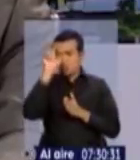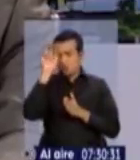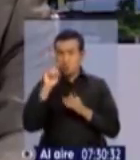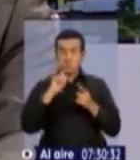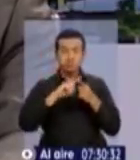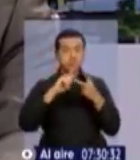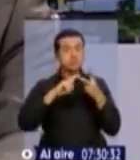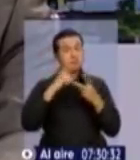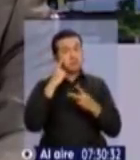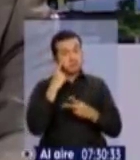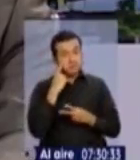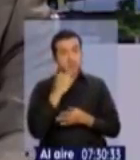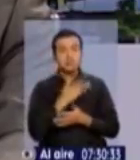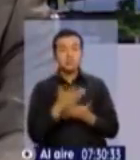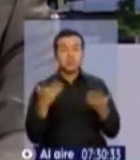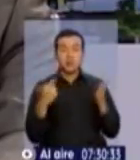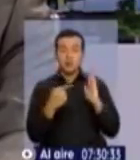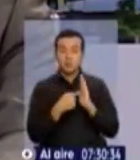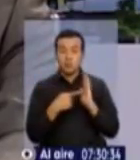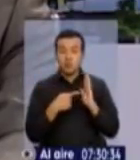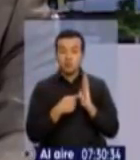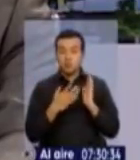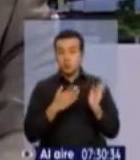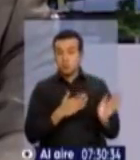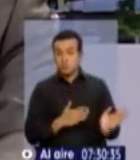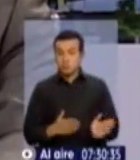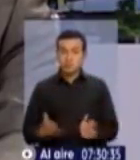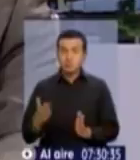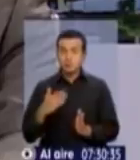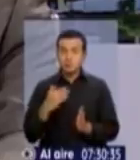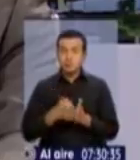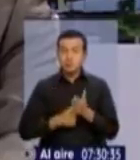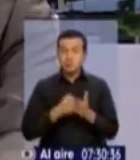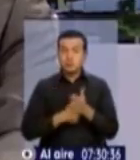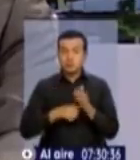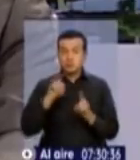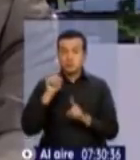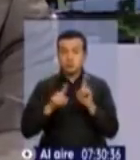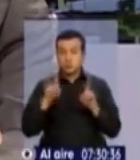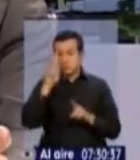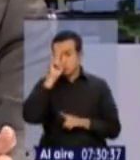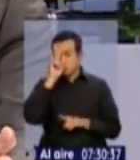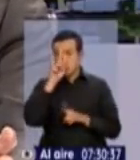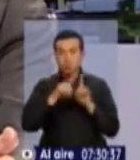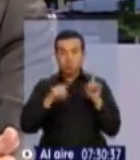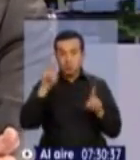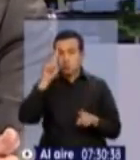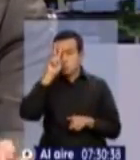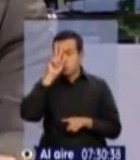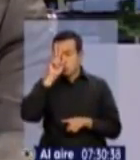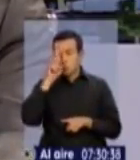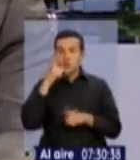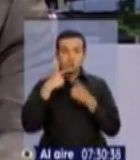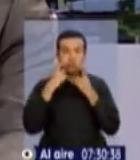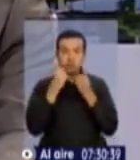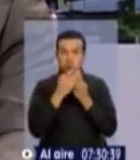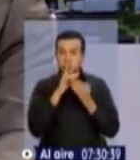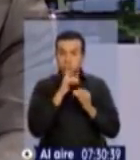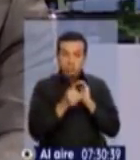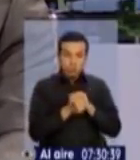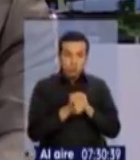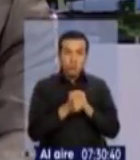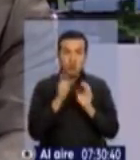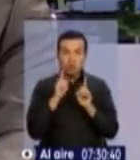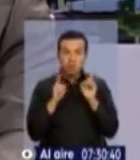medidas arancelarias que buscarían digamos combatir mecanismos de trampa que se le han hecho digamos en la declaración de cierto sector